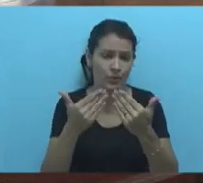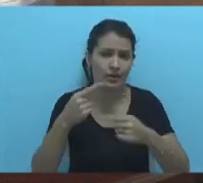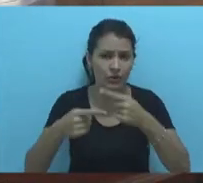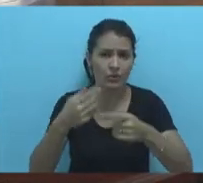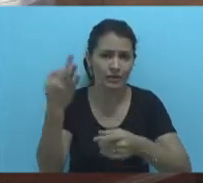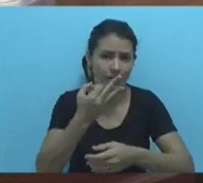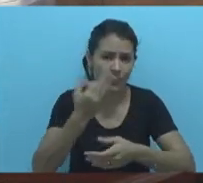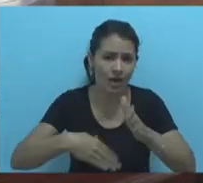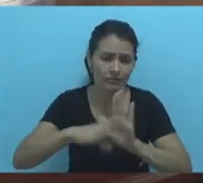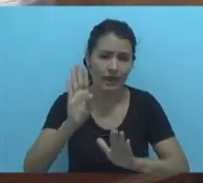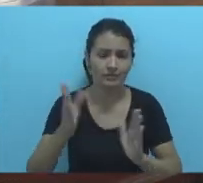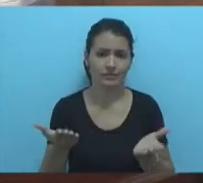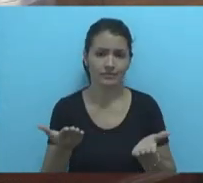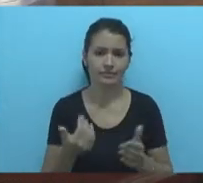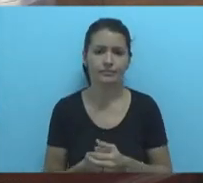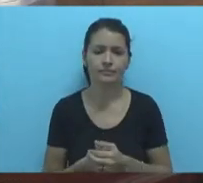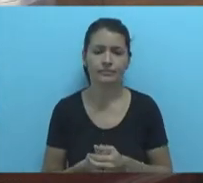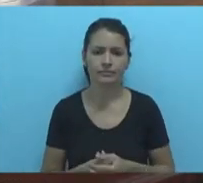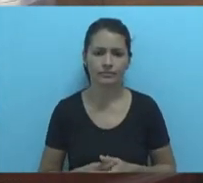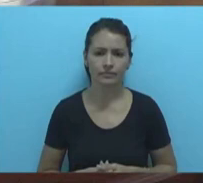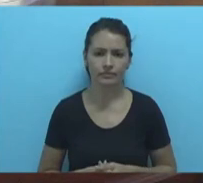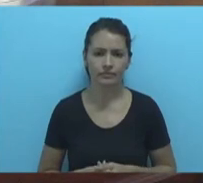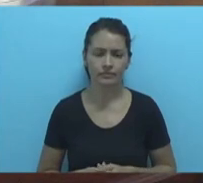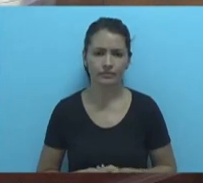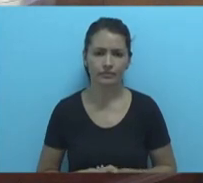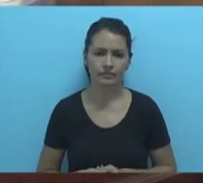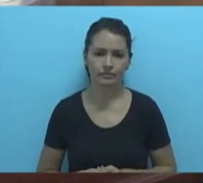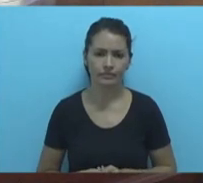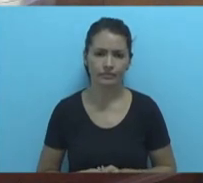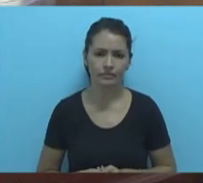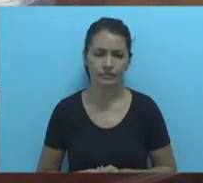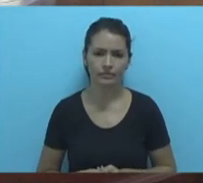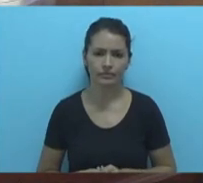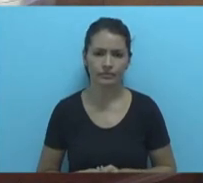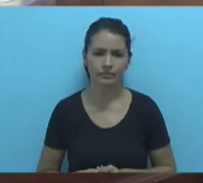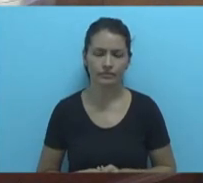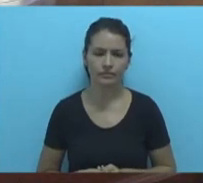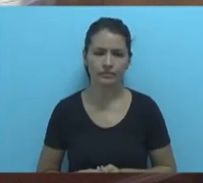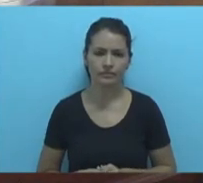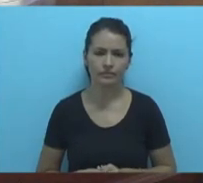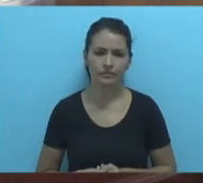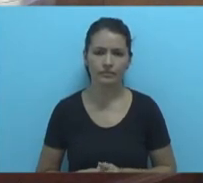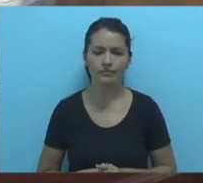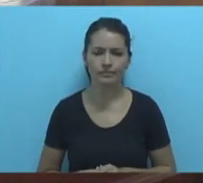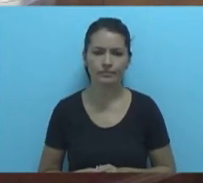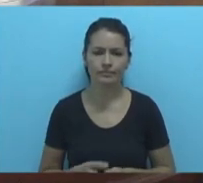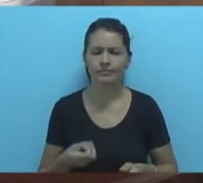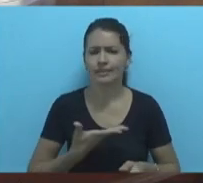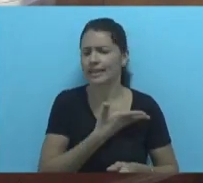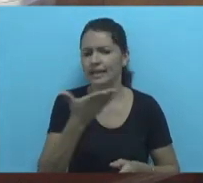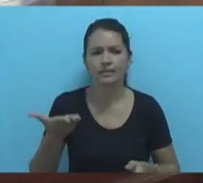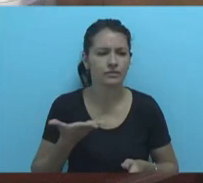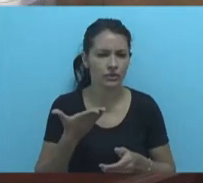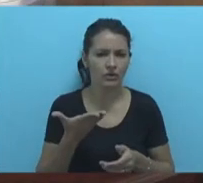la provincia de Santa Fe. Para nosotros es muy importante que la sociedad recupere la confianza en las